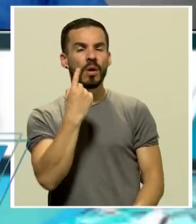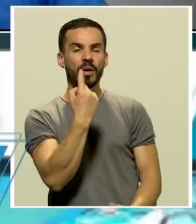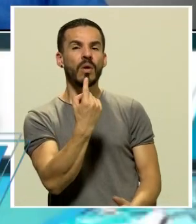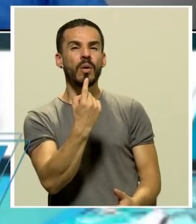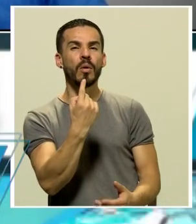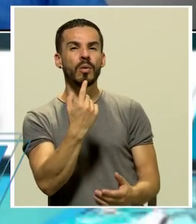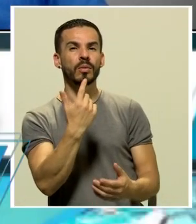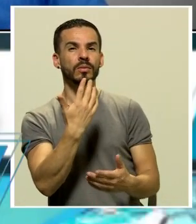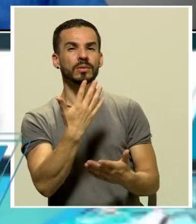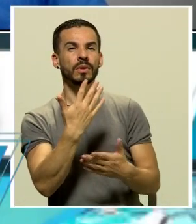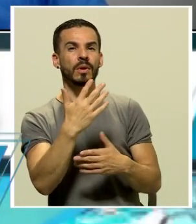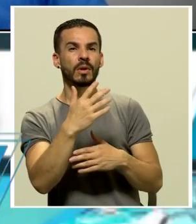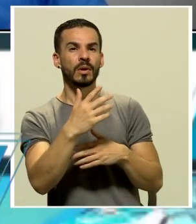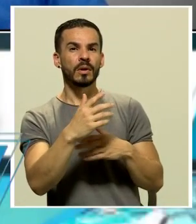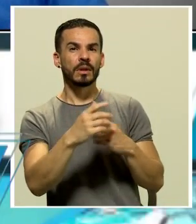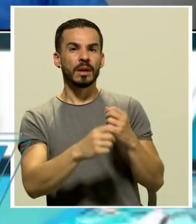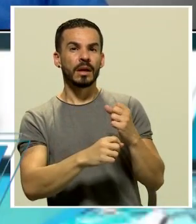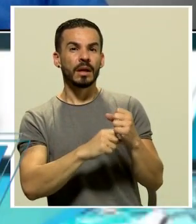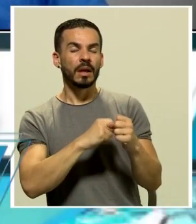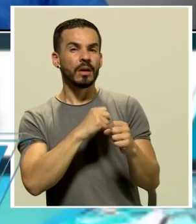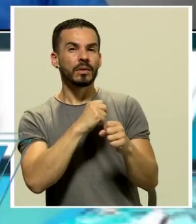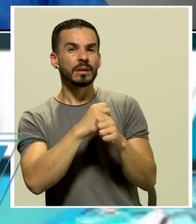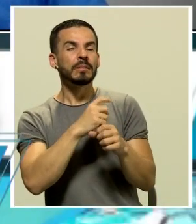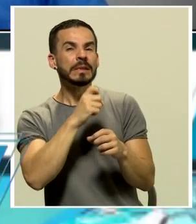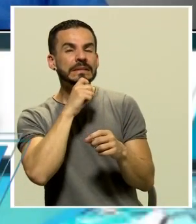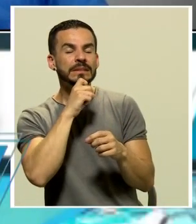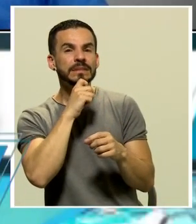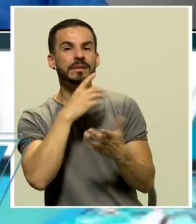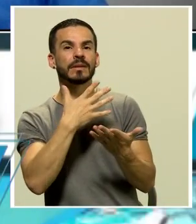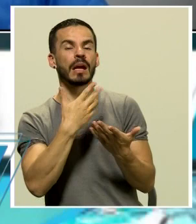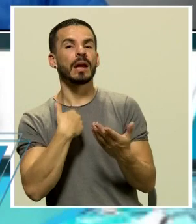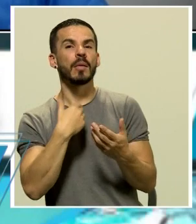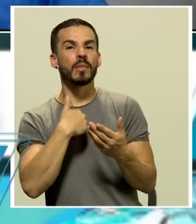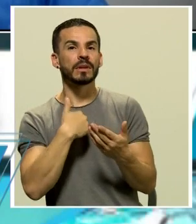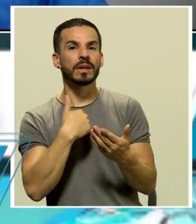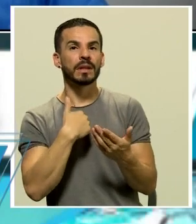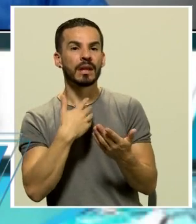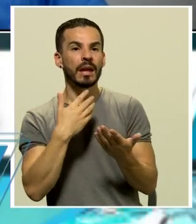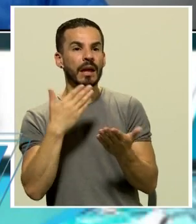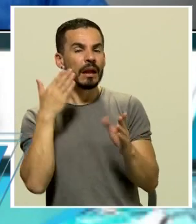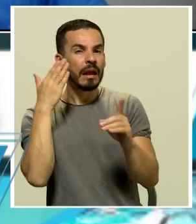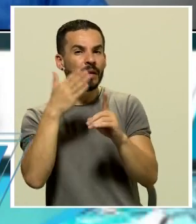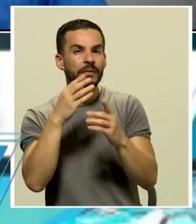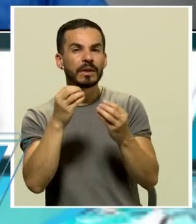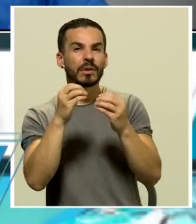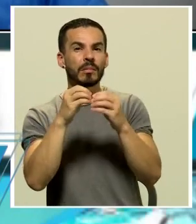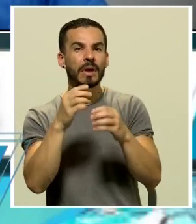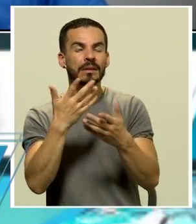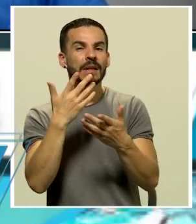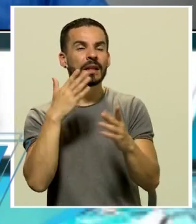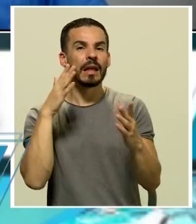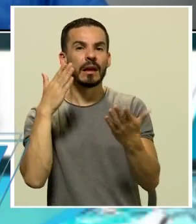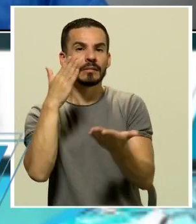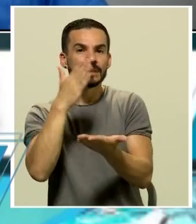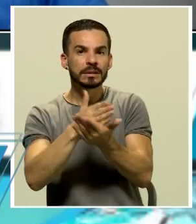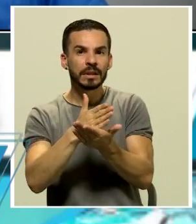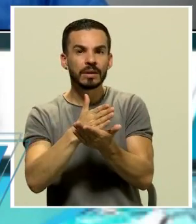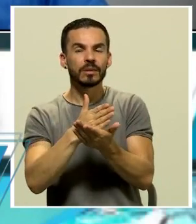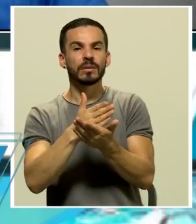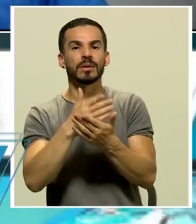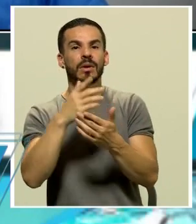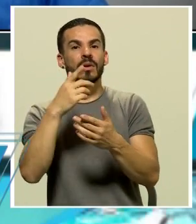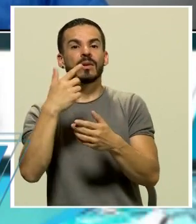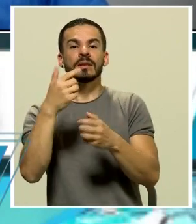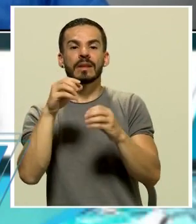Uno de los daños más duros y también que pueden tener efectos a más largo plazo es la interrupción del ciclo